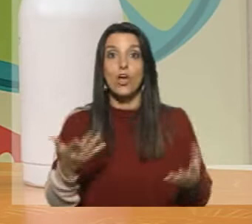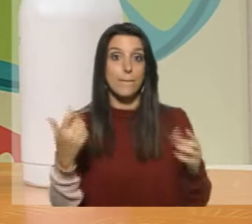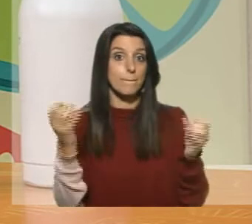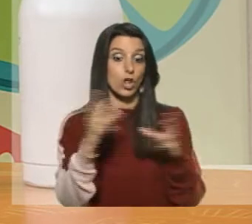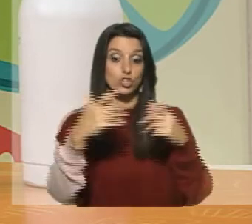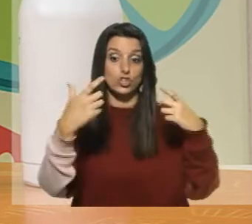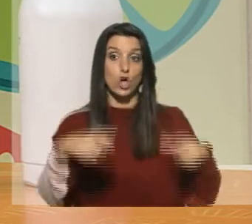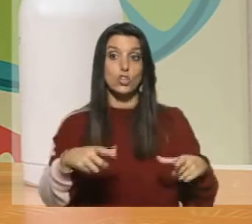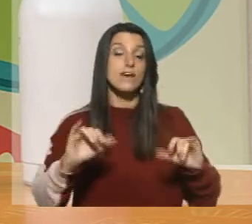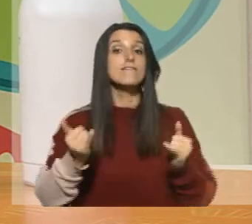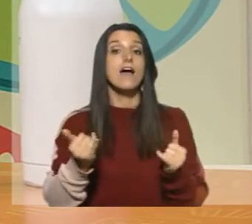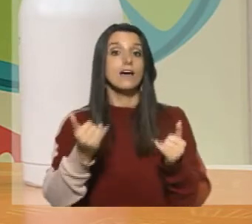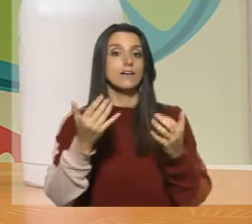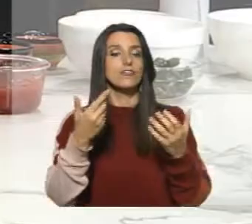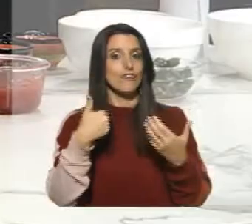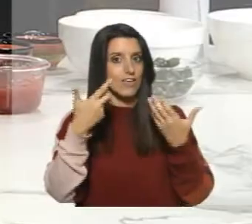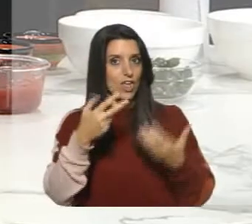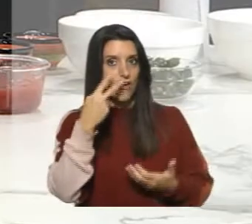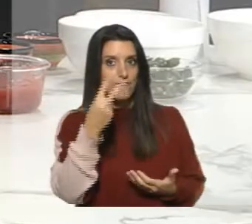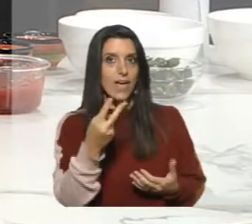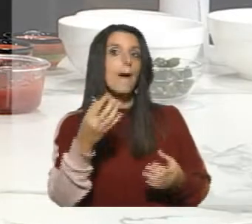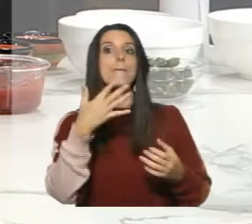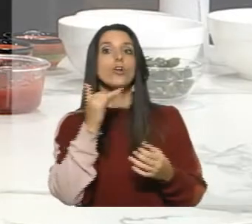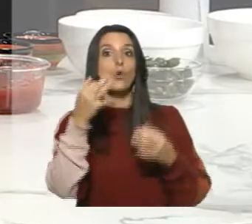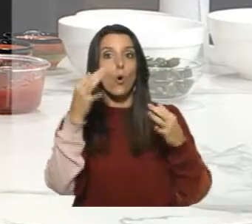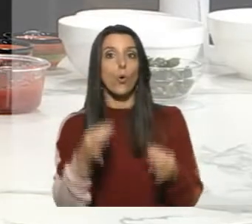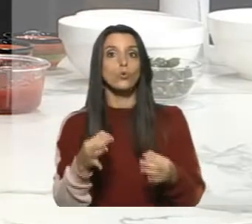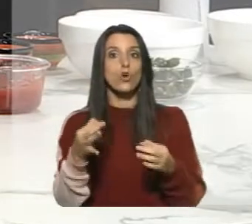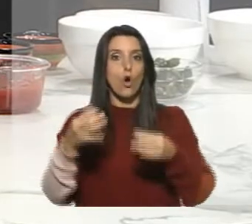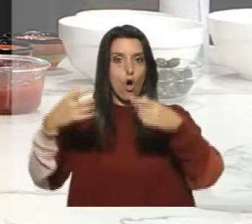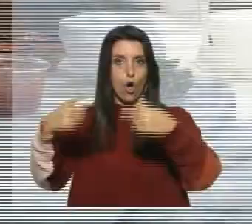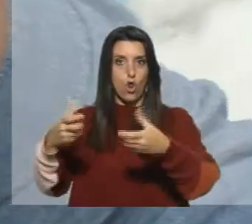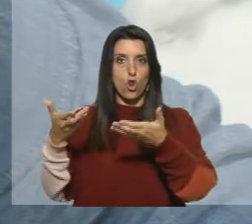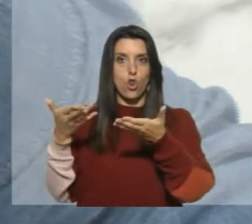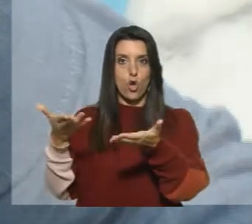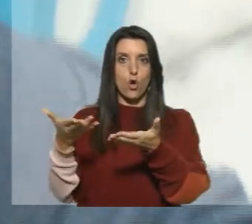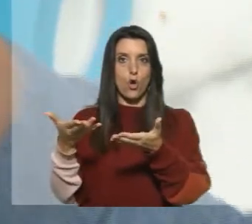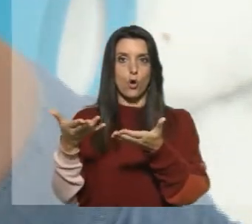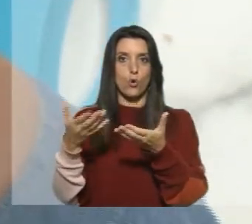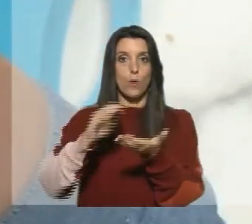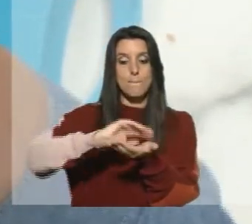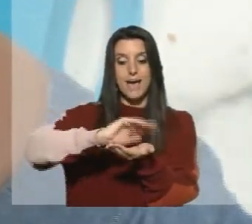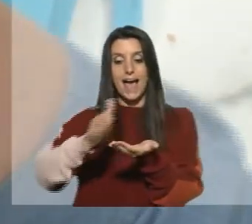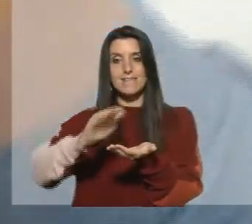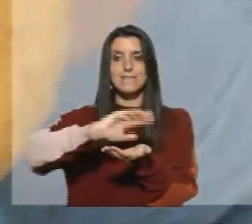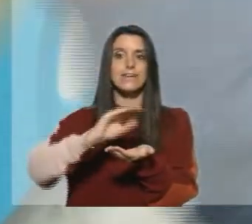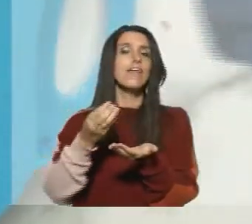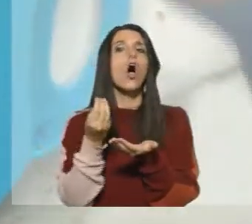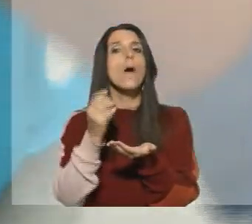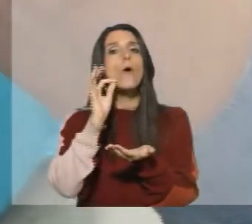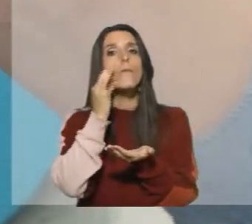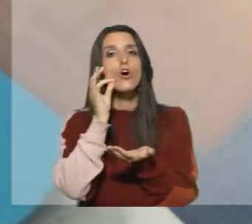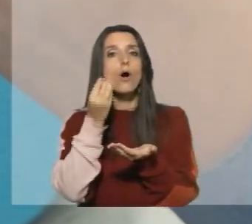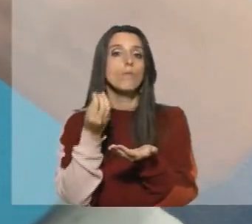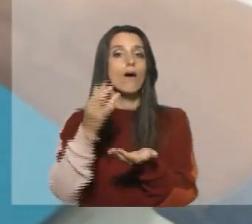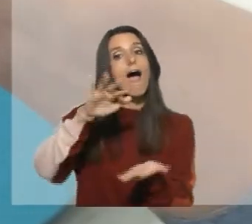y los tenemos vamos a los bizcochos. Yo quiero que vos veas, cuando vos sacás esto del horno, ¿viste que te queda así como con una pancita? Claro. ¿Qué haces para que te quede todo prolijito?